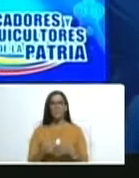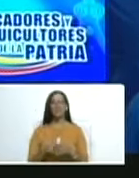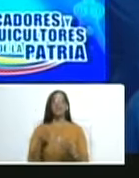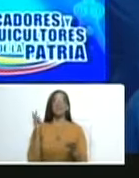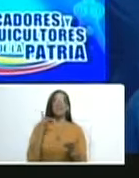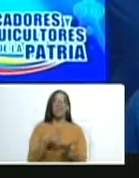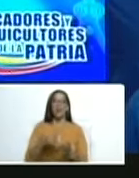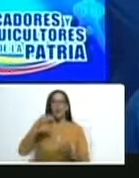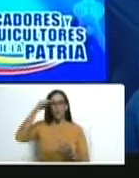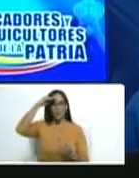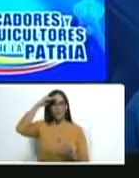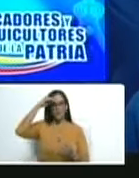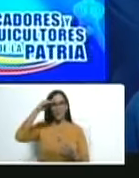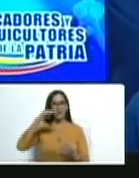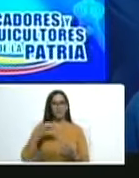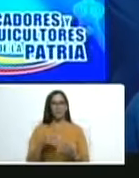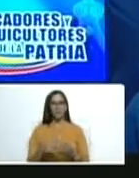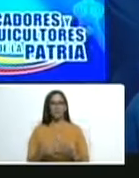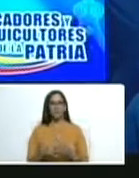los soldados,